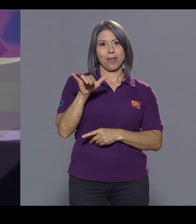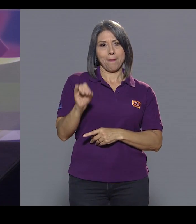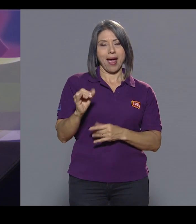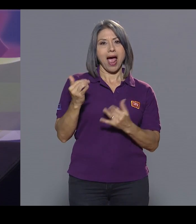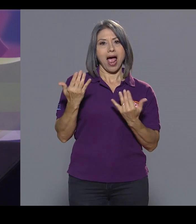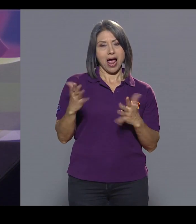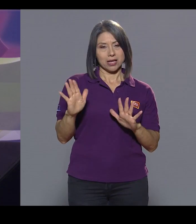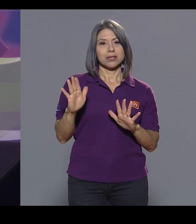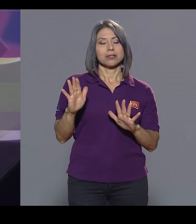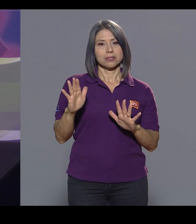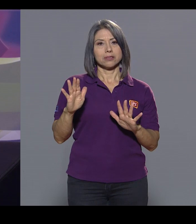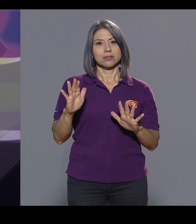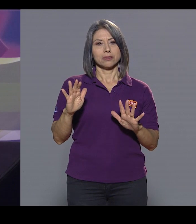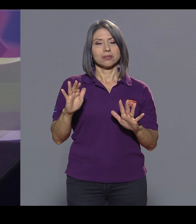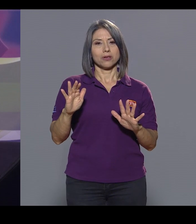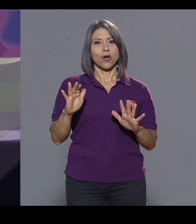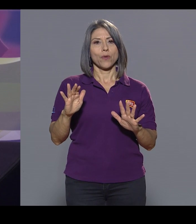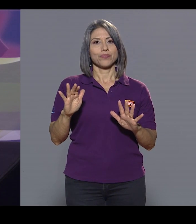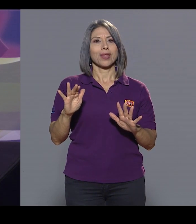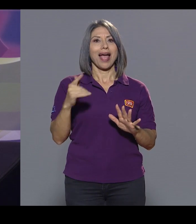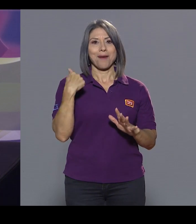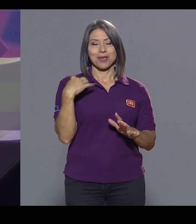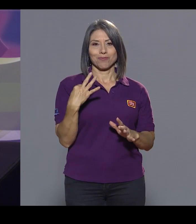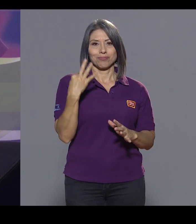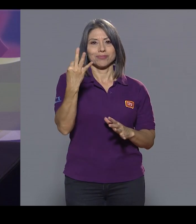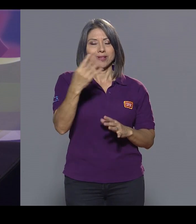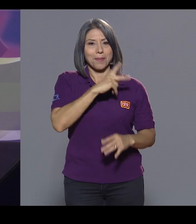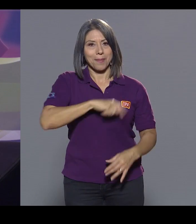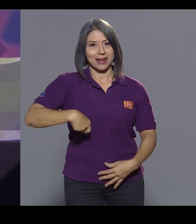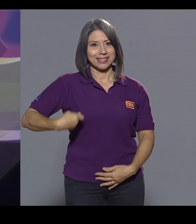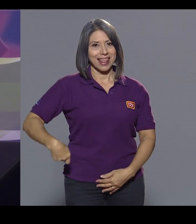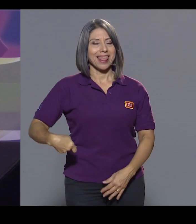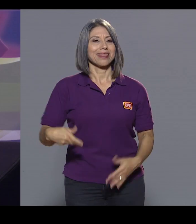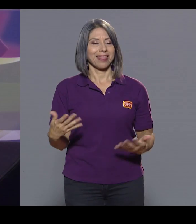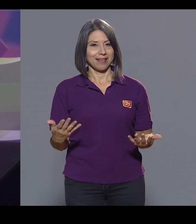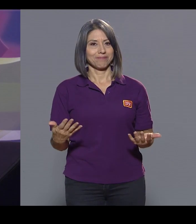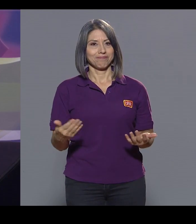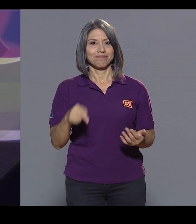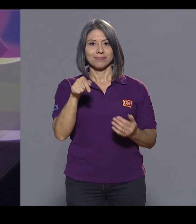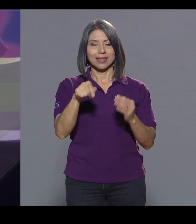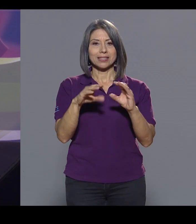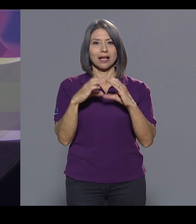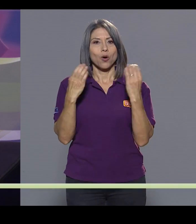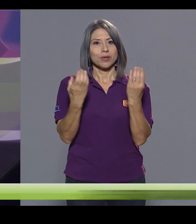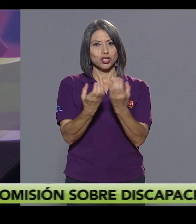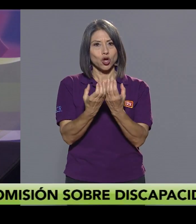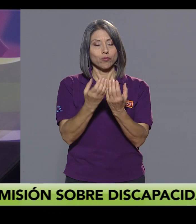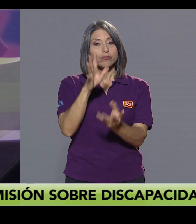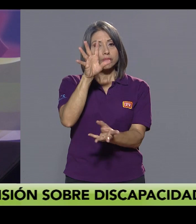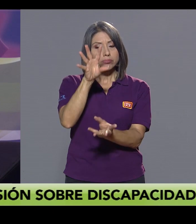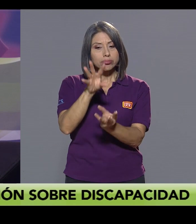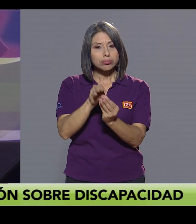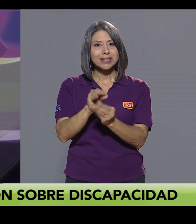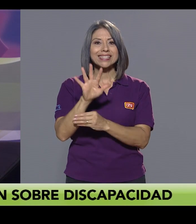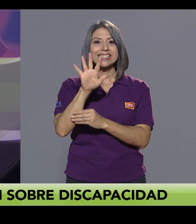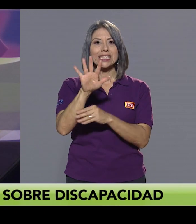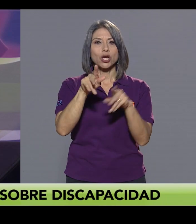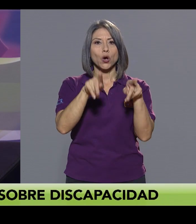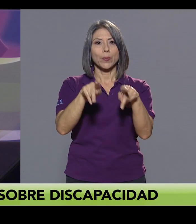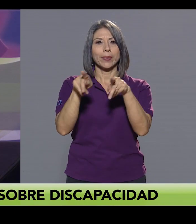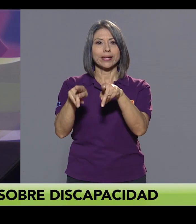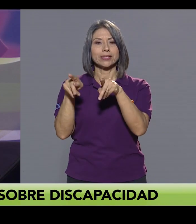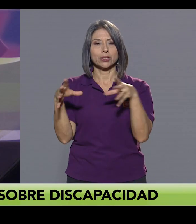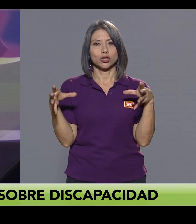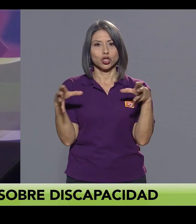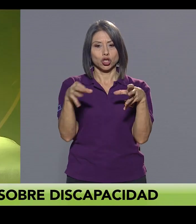esta oportunidad fui electa presidenta de esta comisión. Somos 5